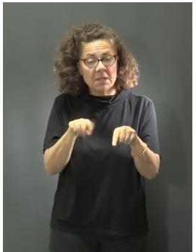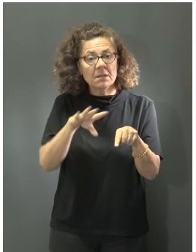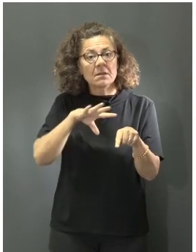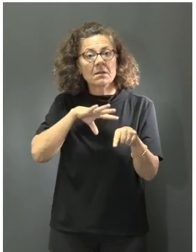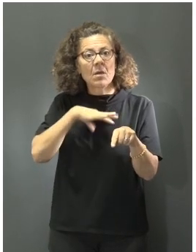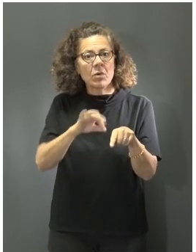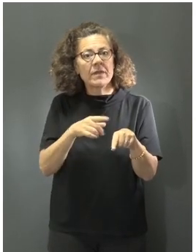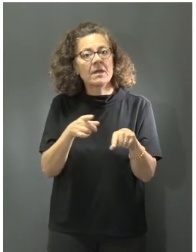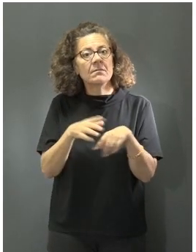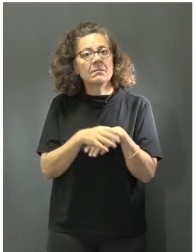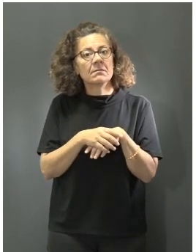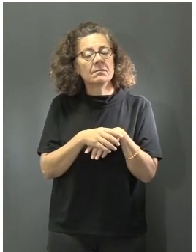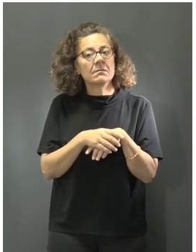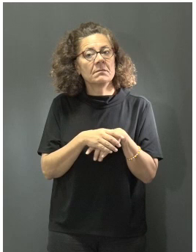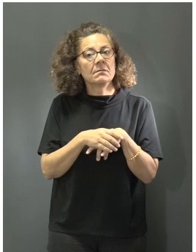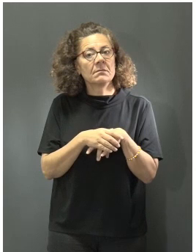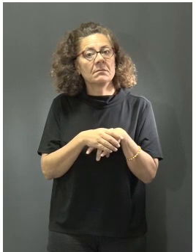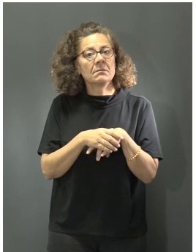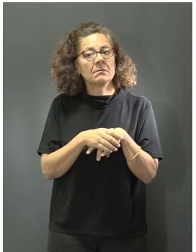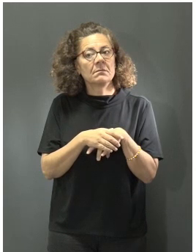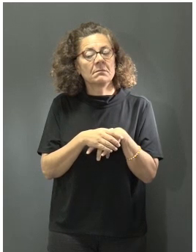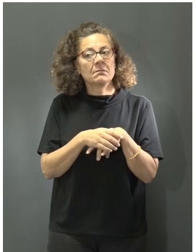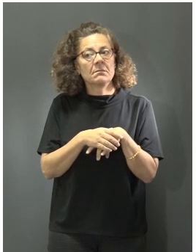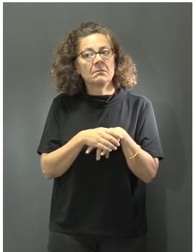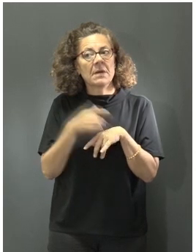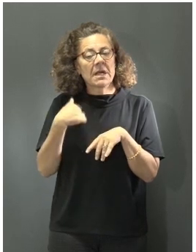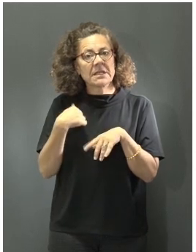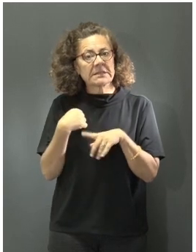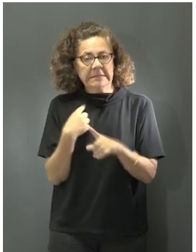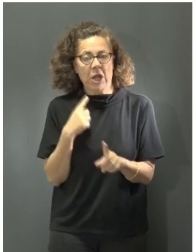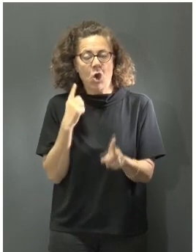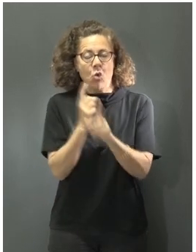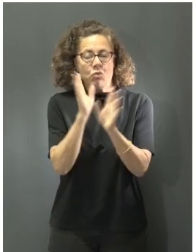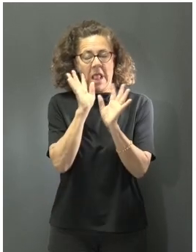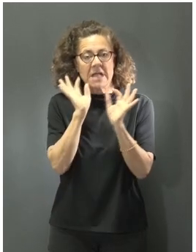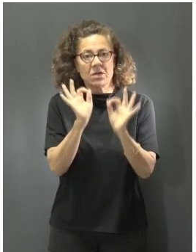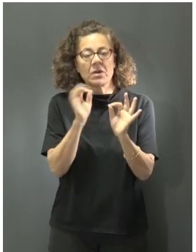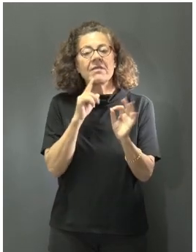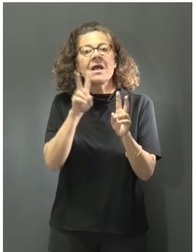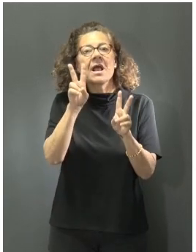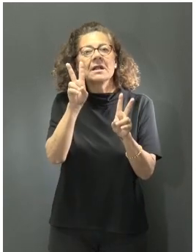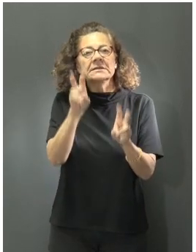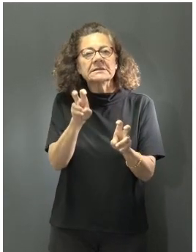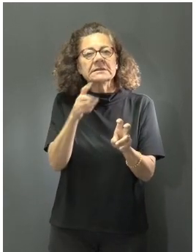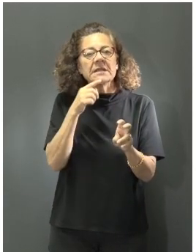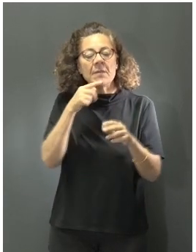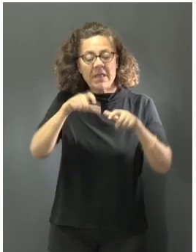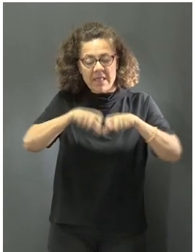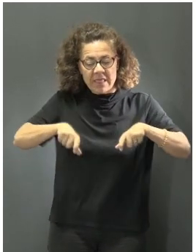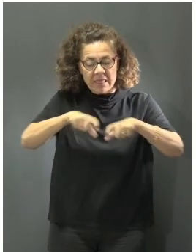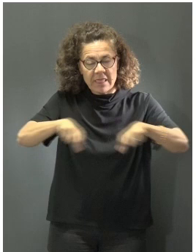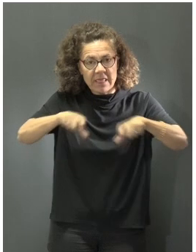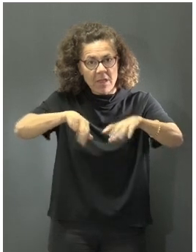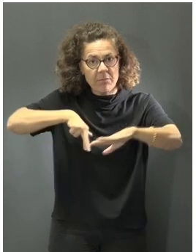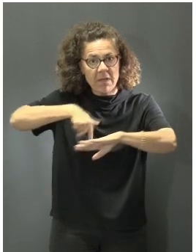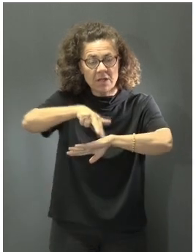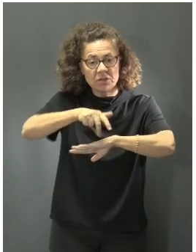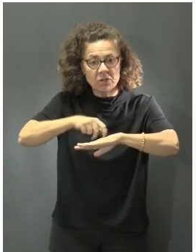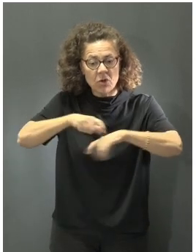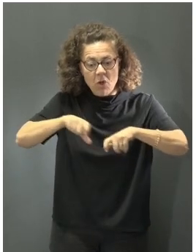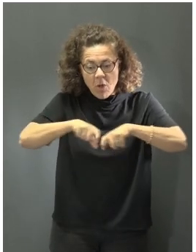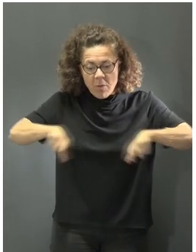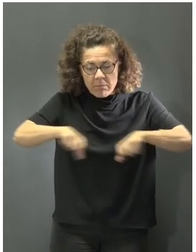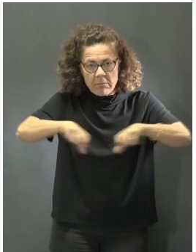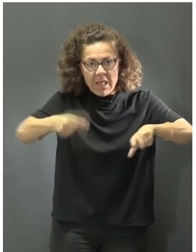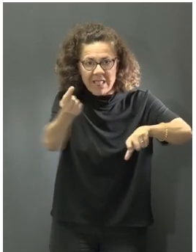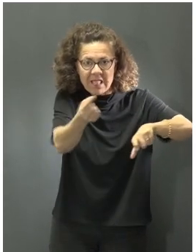han llegado a contravenir la seguridad, o sea, el tema de la señalización de los pasos de peatones, ¿no? Con pictogramas en el